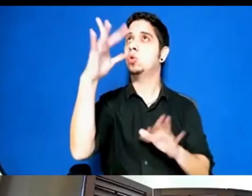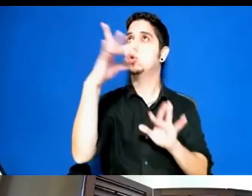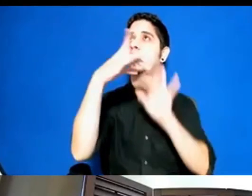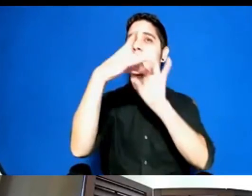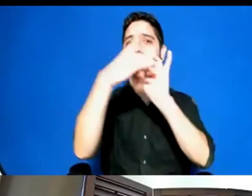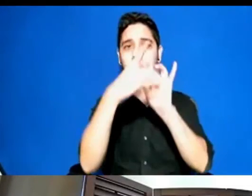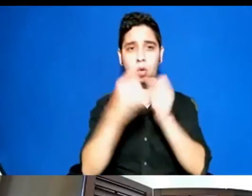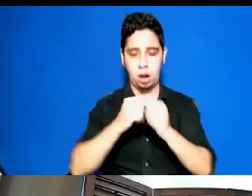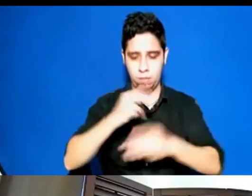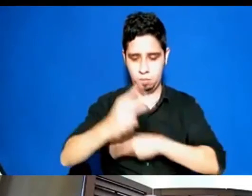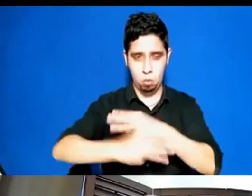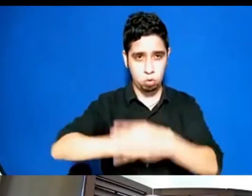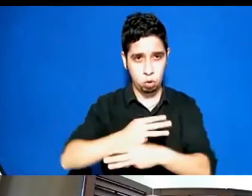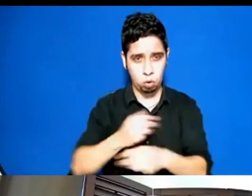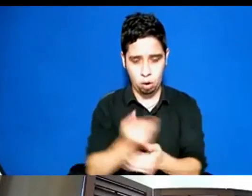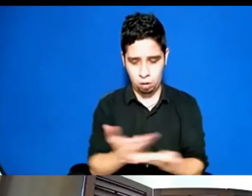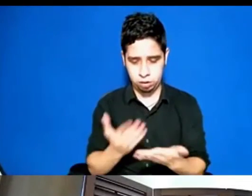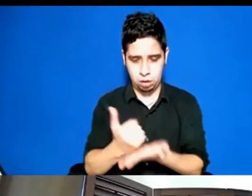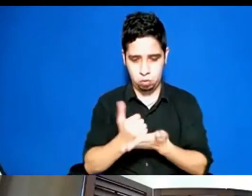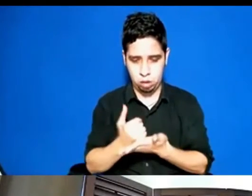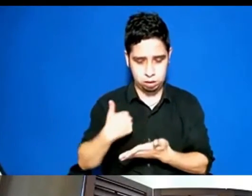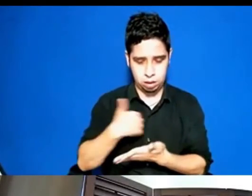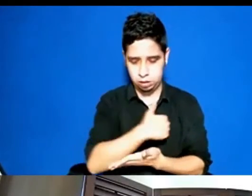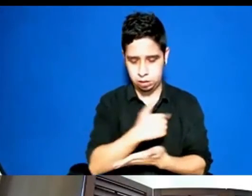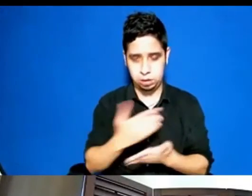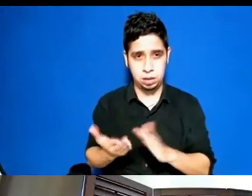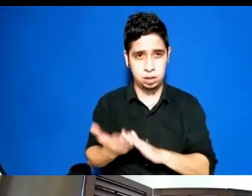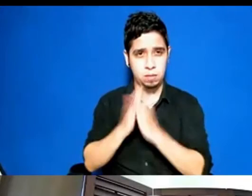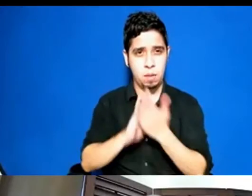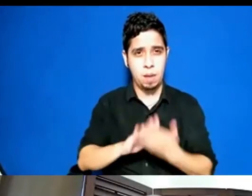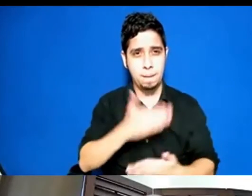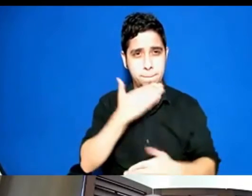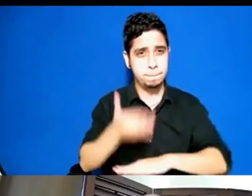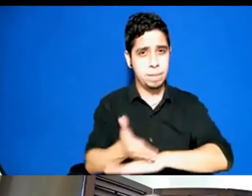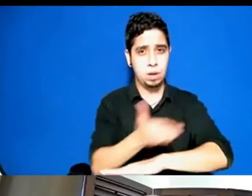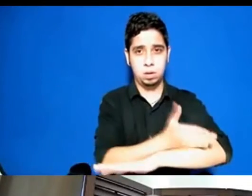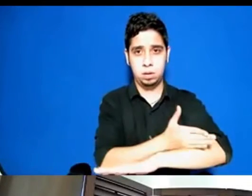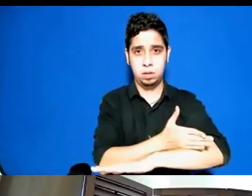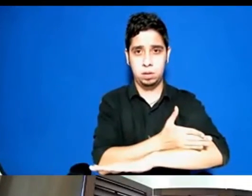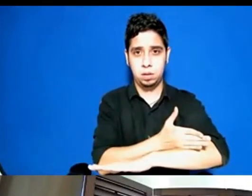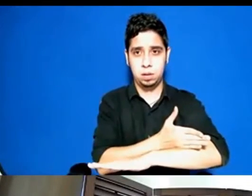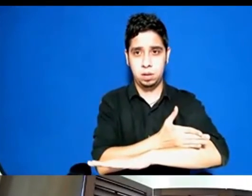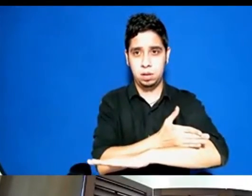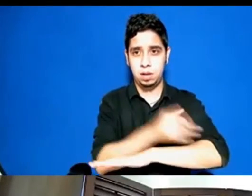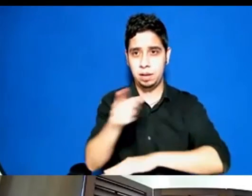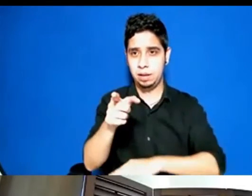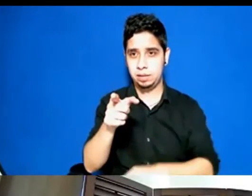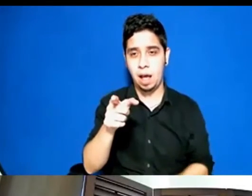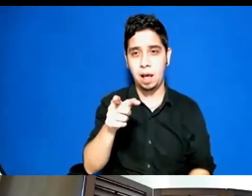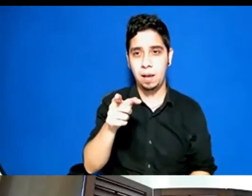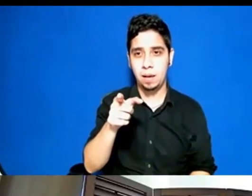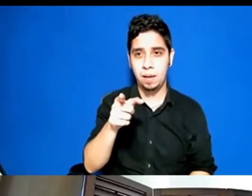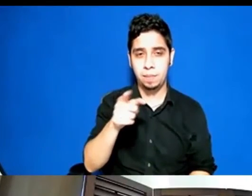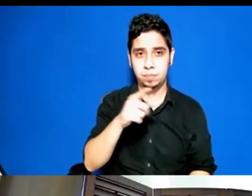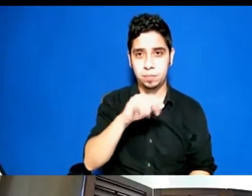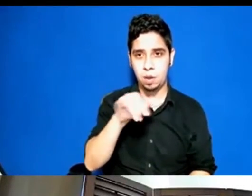ser mejor. Y esa línea que tú acabas de decir, Joselo Arroyo estuvo como que con el taquito aquí,